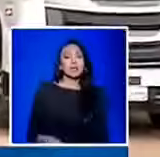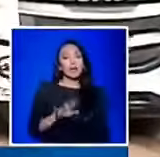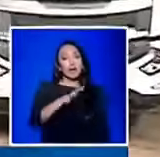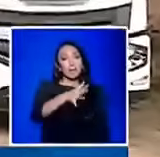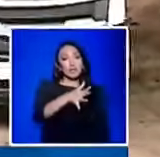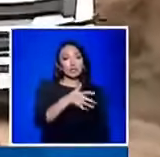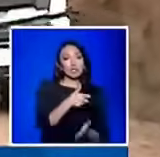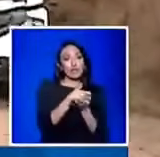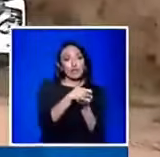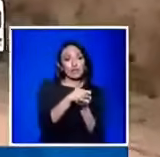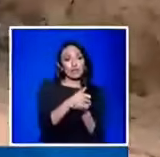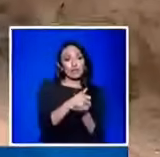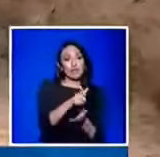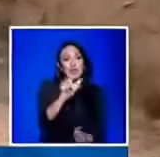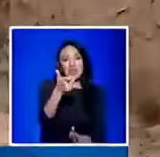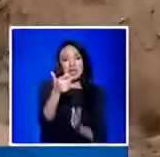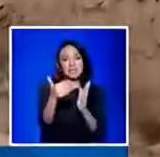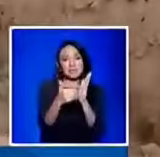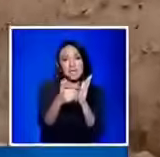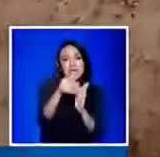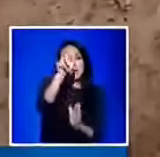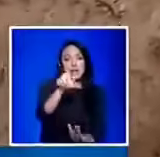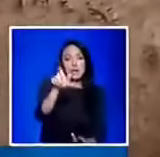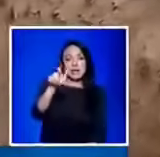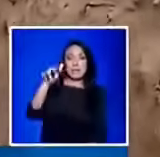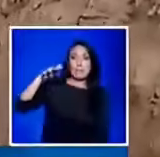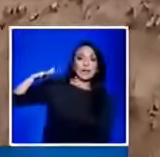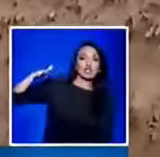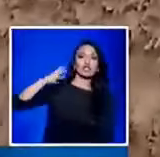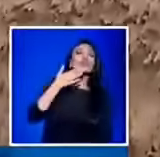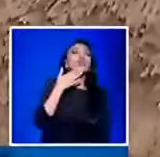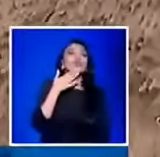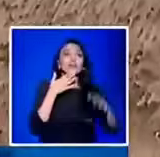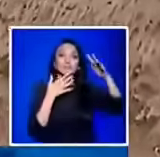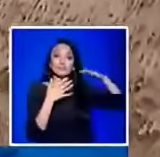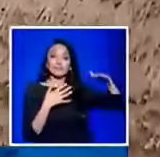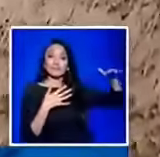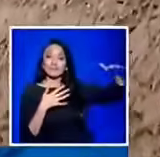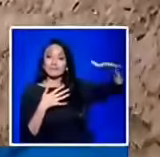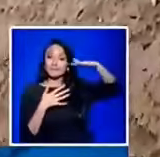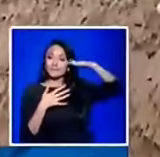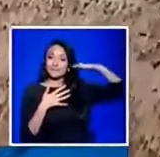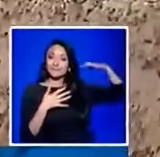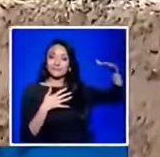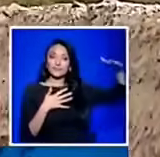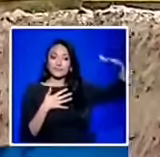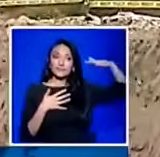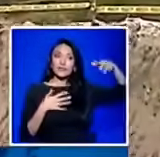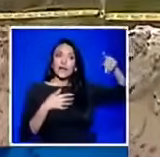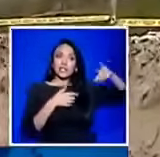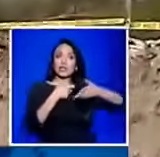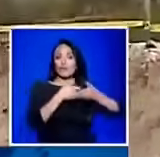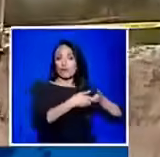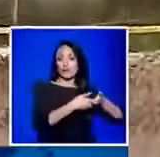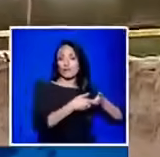que alrededor de 10.000 habitantes de los sectores de Pueblo Blanco, El Carmen, Llano Grande, se beneficiarían con este proyecto. Es